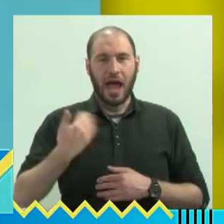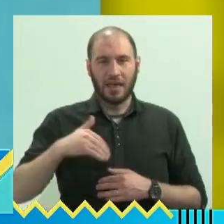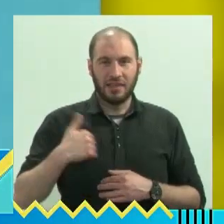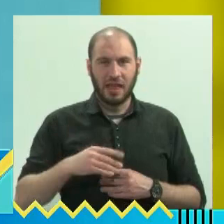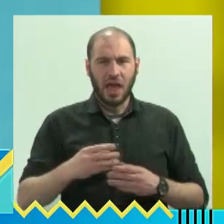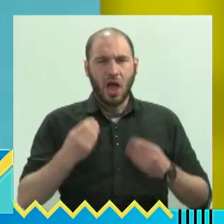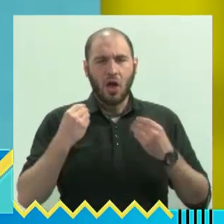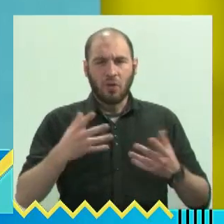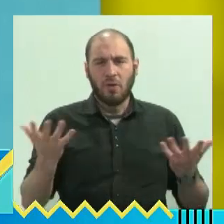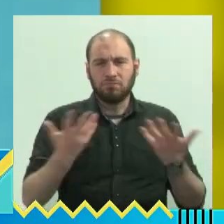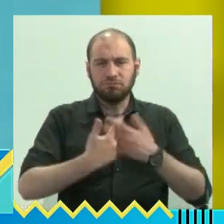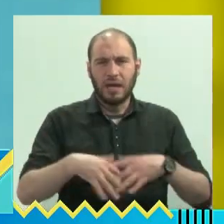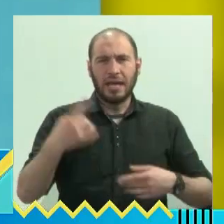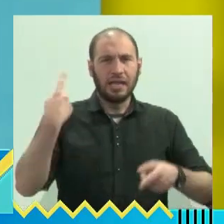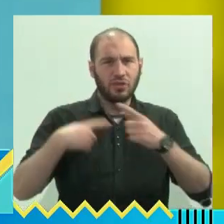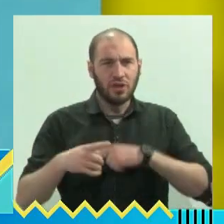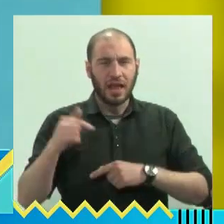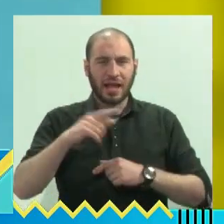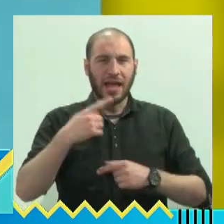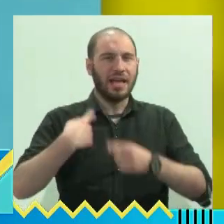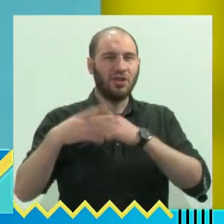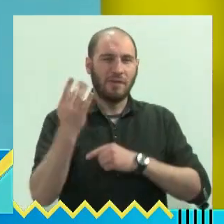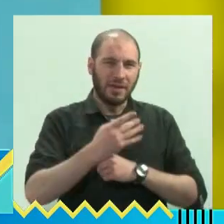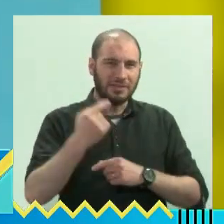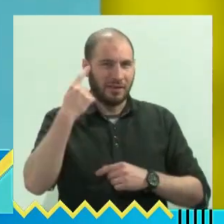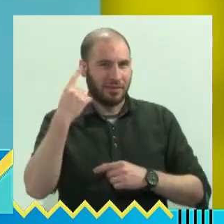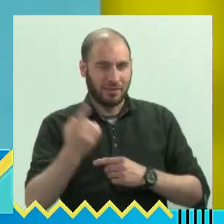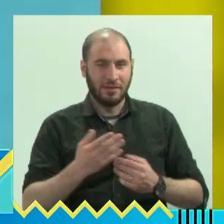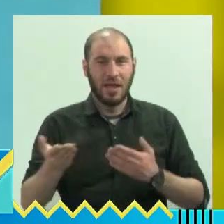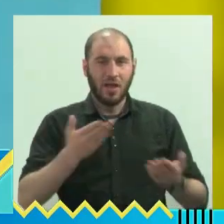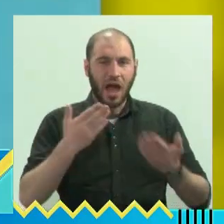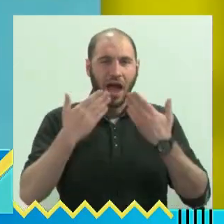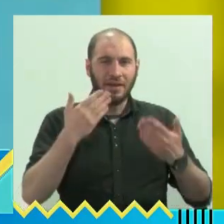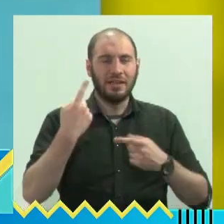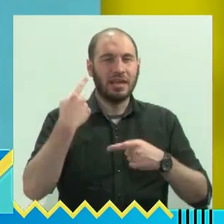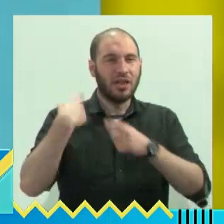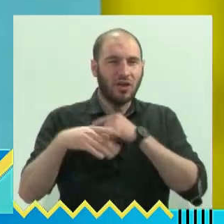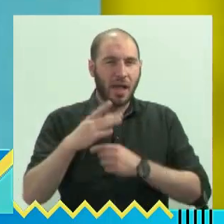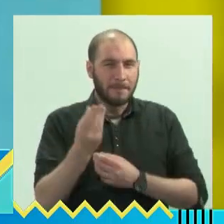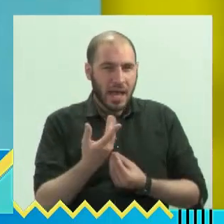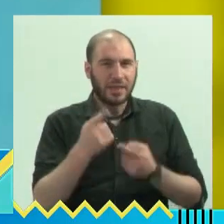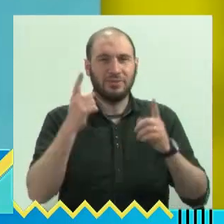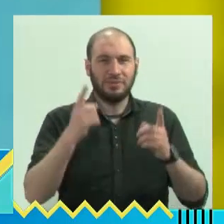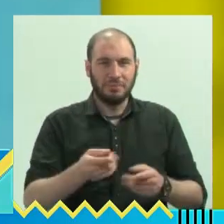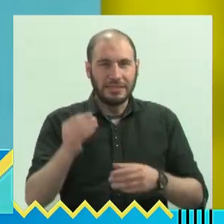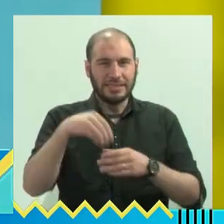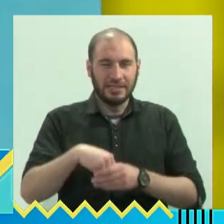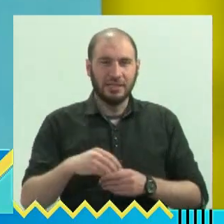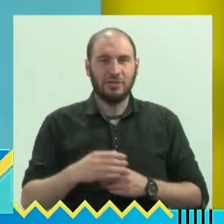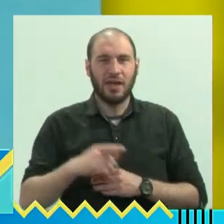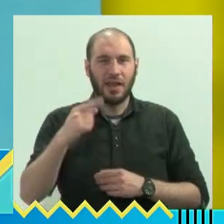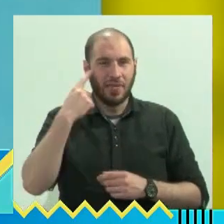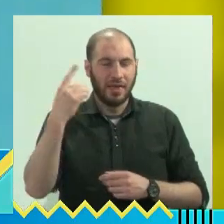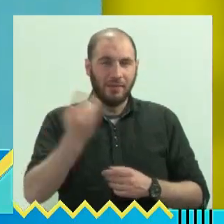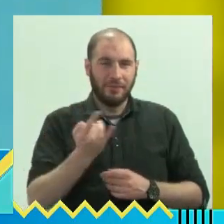Argentina, cómo se entrecruzan historias en estas leyendas y en estos mitos. Vamos a hablar de algunas historias de terror que también se meten en estos